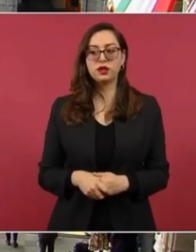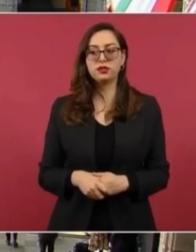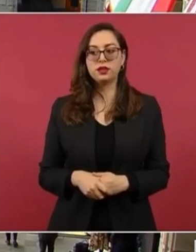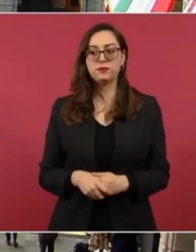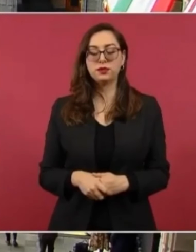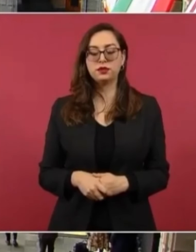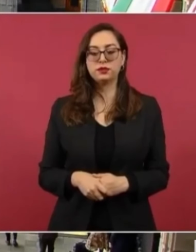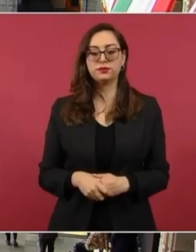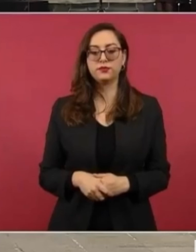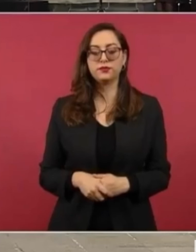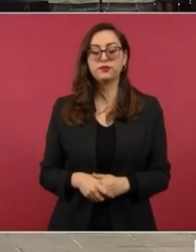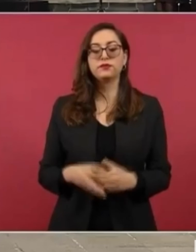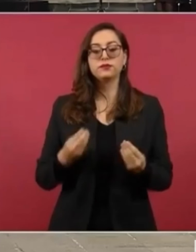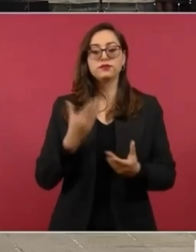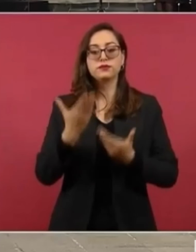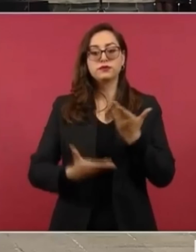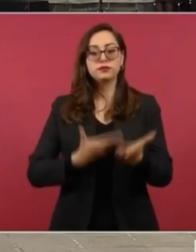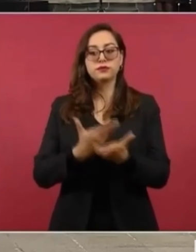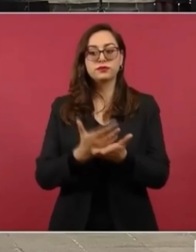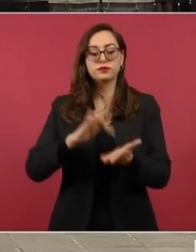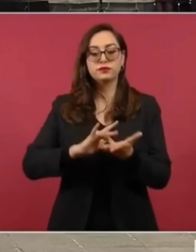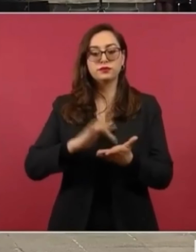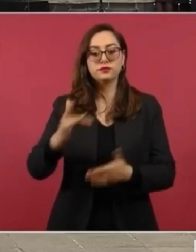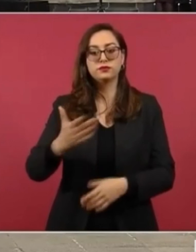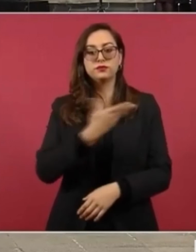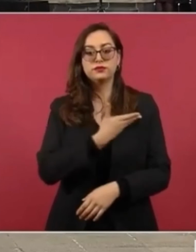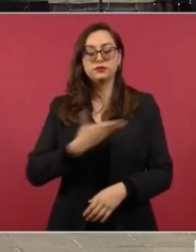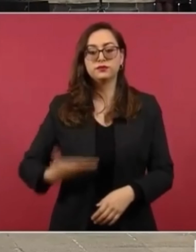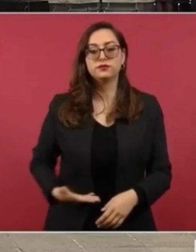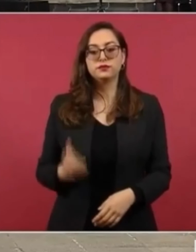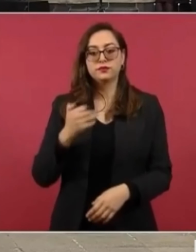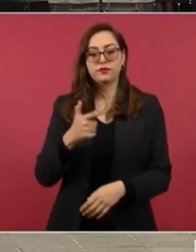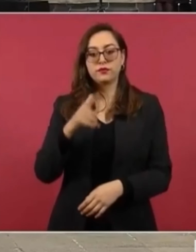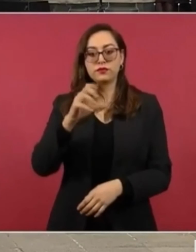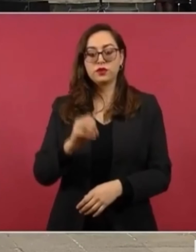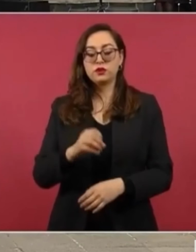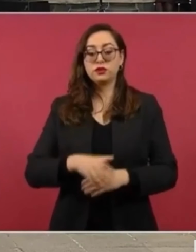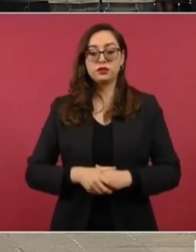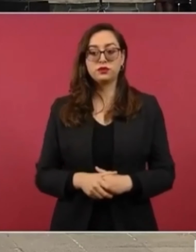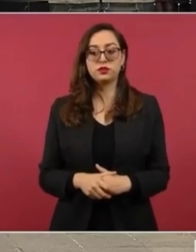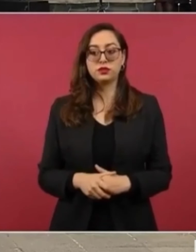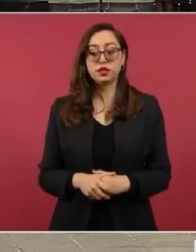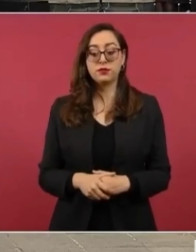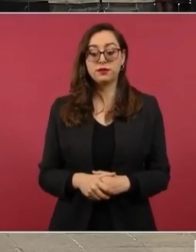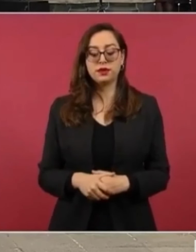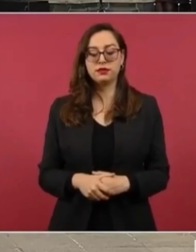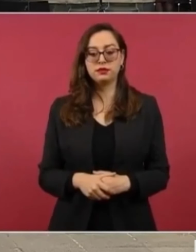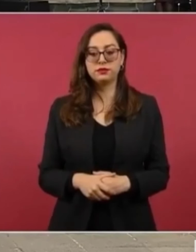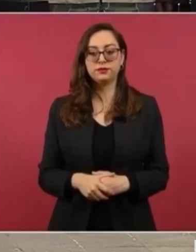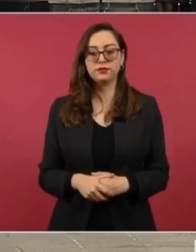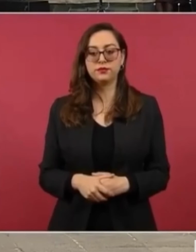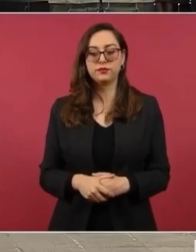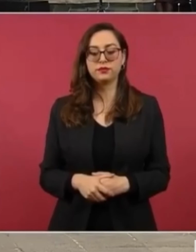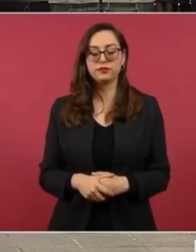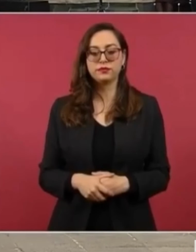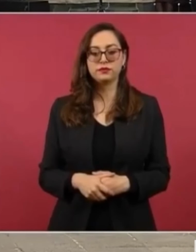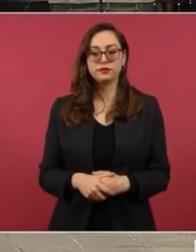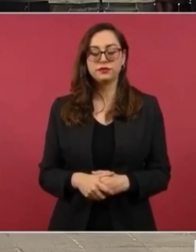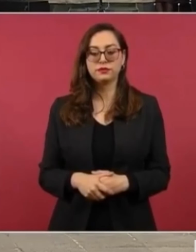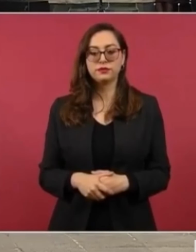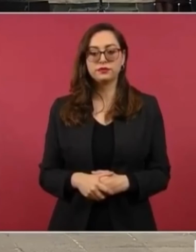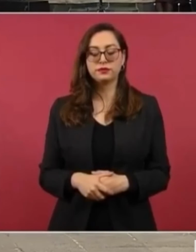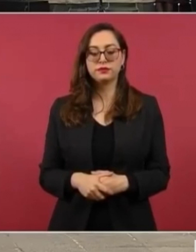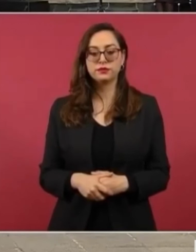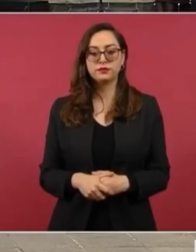gracias in Mexico por tenernos City. Aquí, recibirnos en la ciudad de México. Presidente Biden, amigo mío, gracias por su labor y